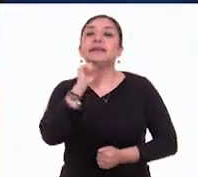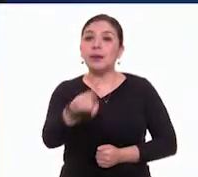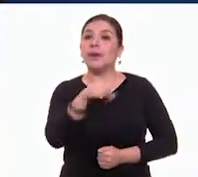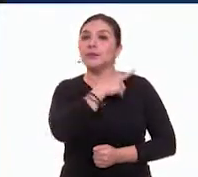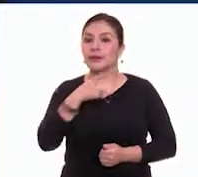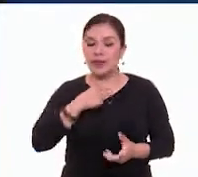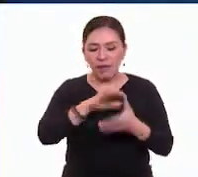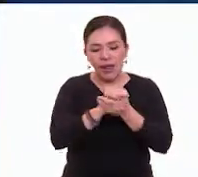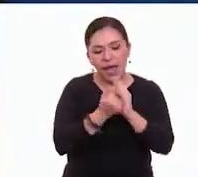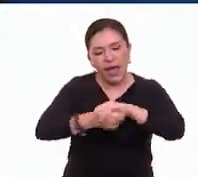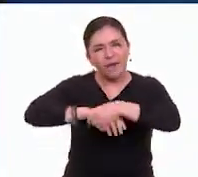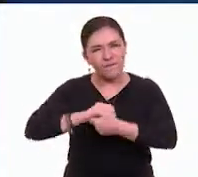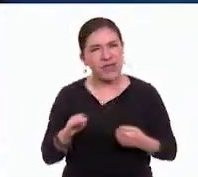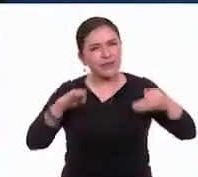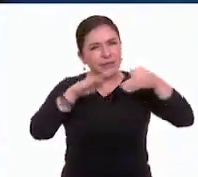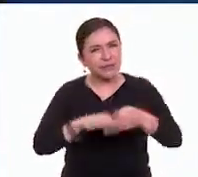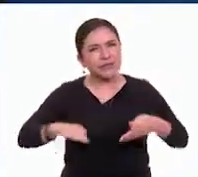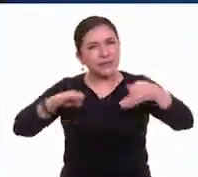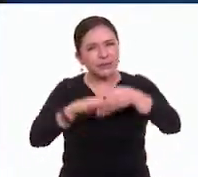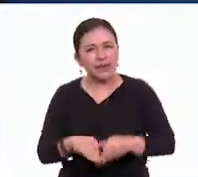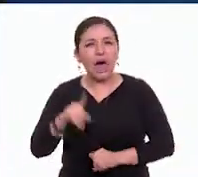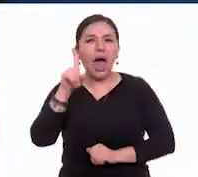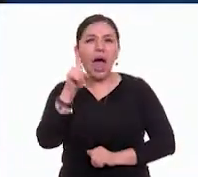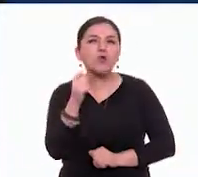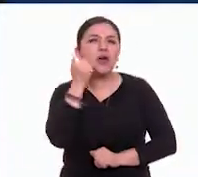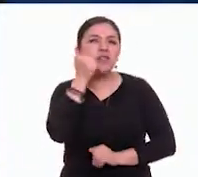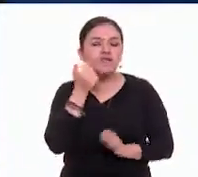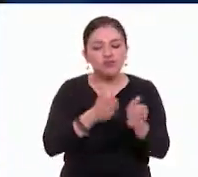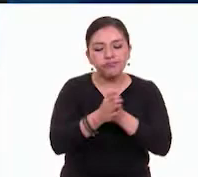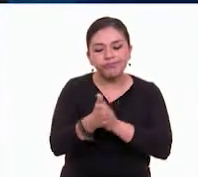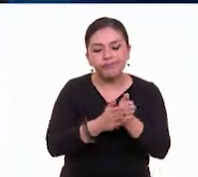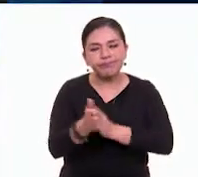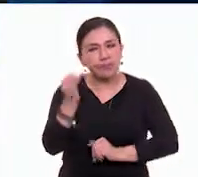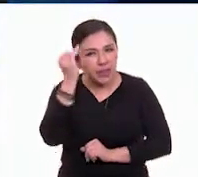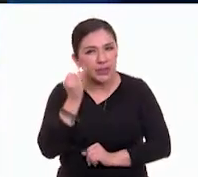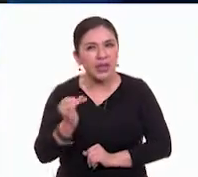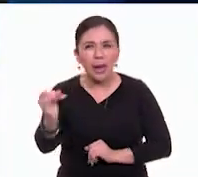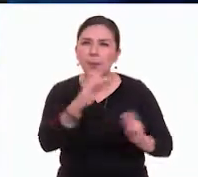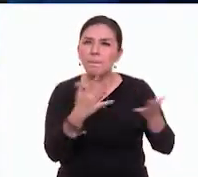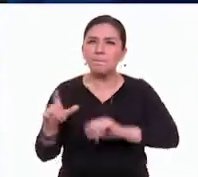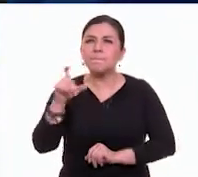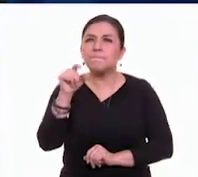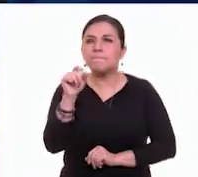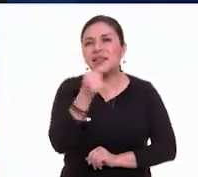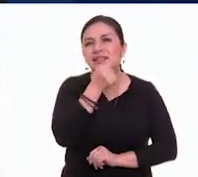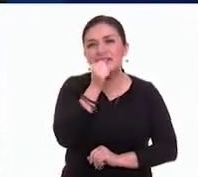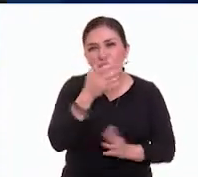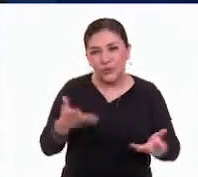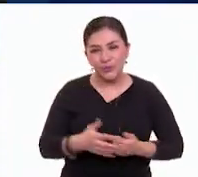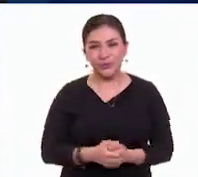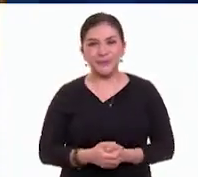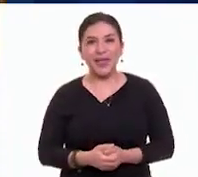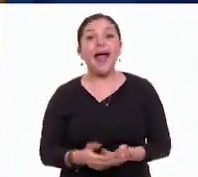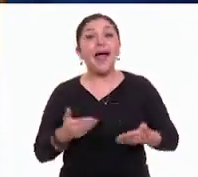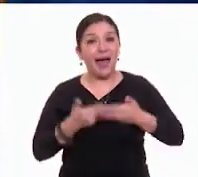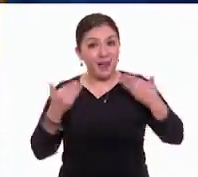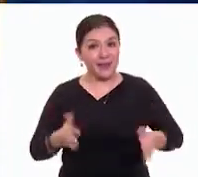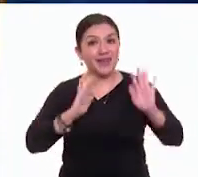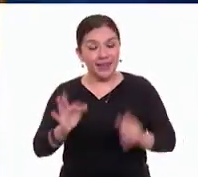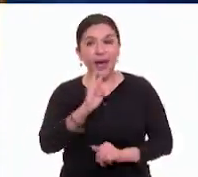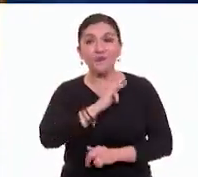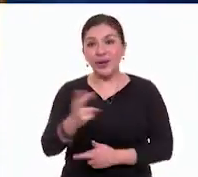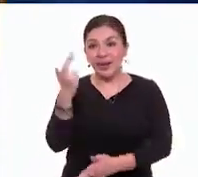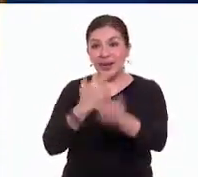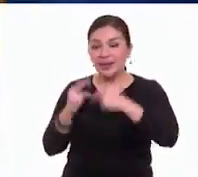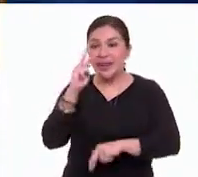cubrebocas. Lava tus manos frecuentemente con agua y con jabón, por lo menos durante 20 segundos. Ahora